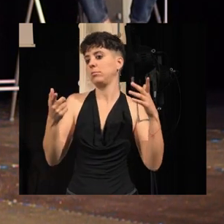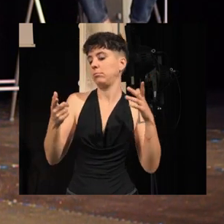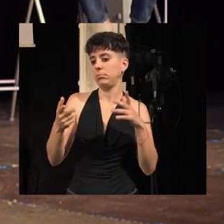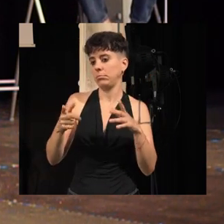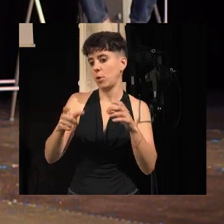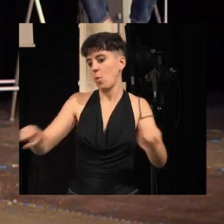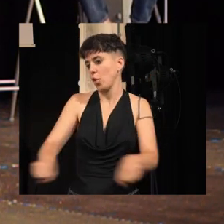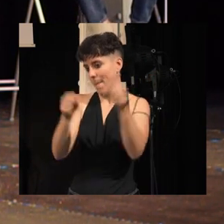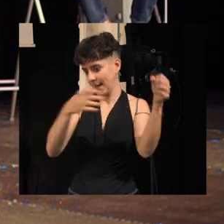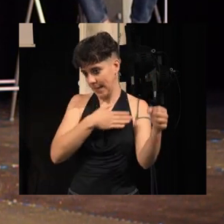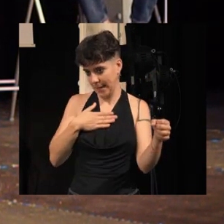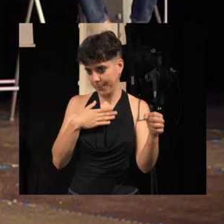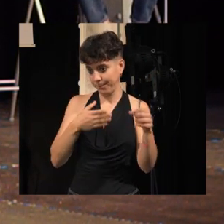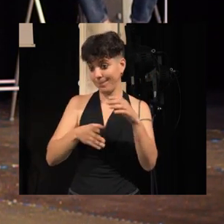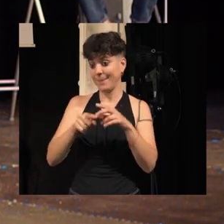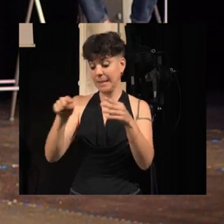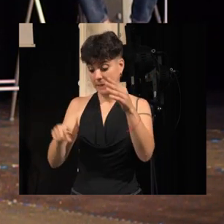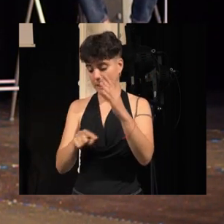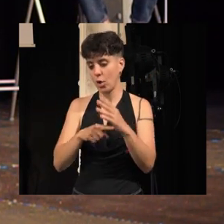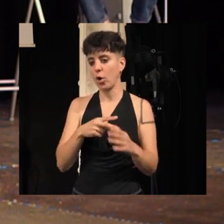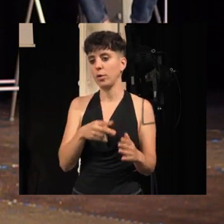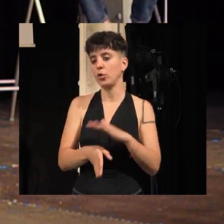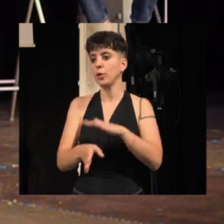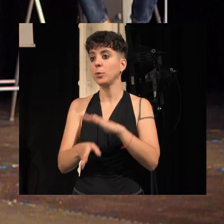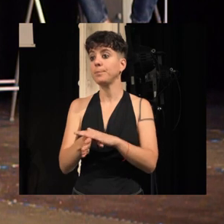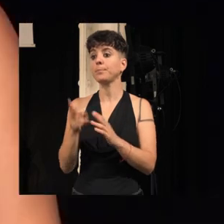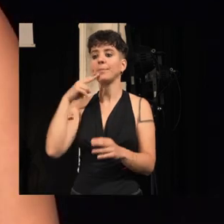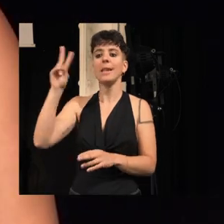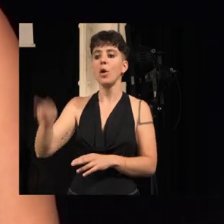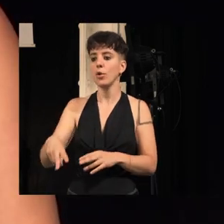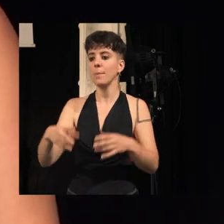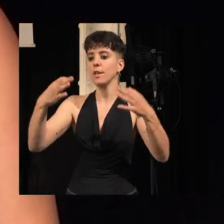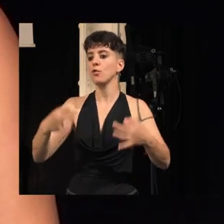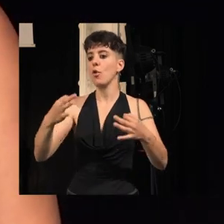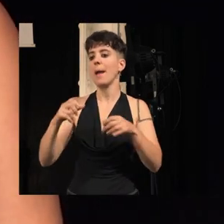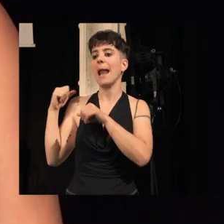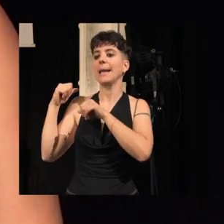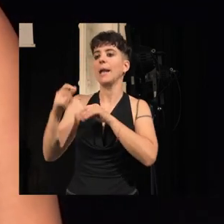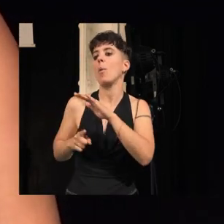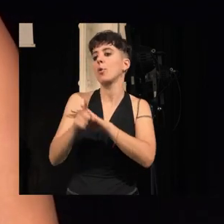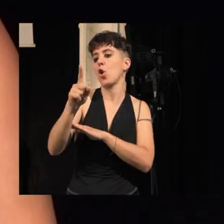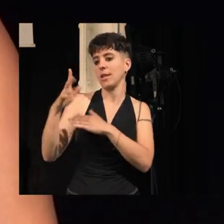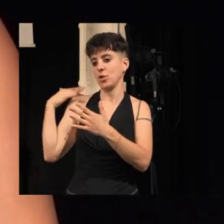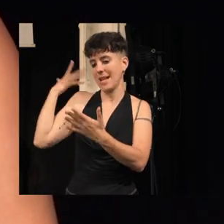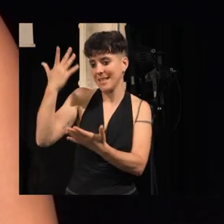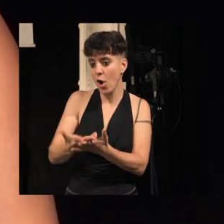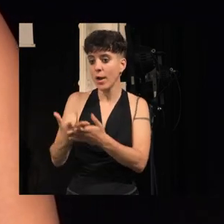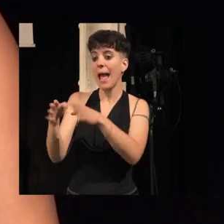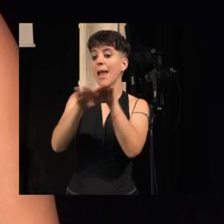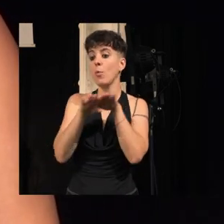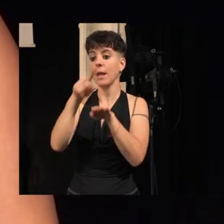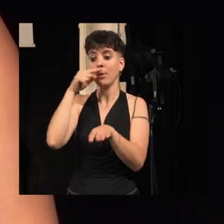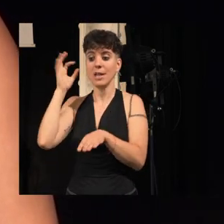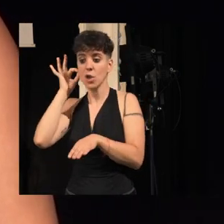Y continúa más abajo. A pesar de los numerosos ejemplos de reconocimiento formal y de los progresos hasta el momento, la igualdad entre mujeres y hombres en la vida